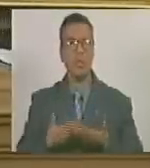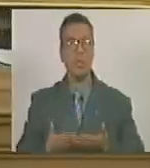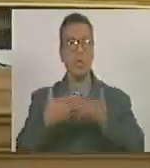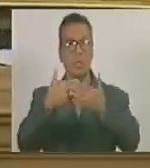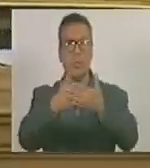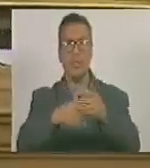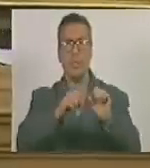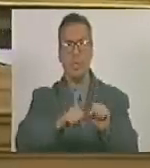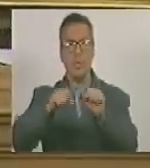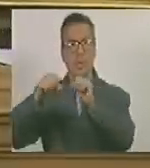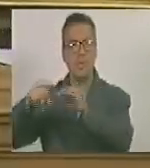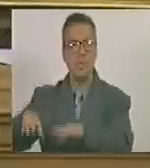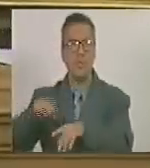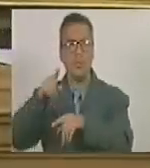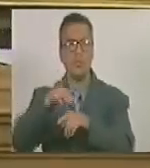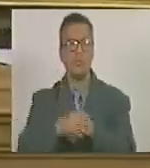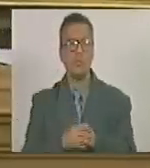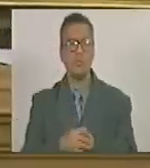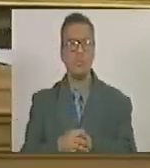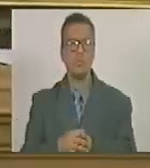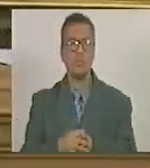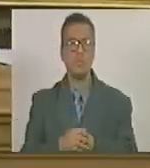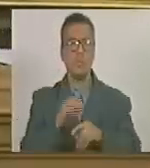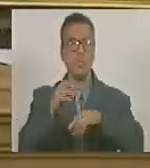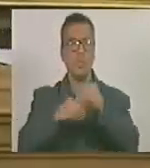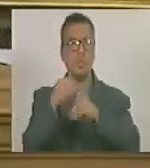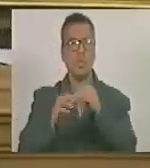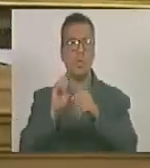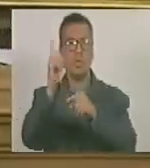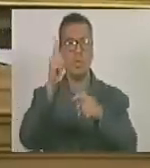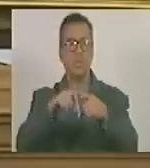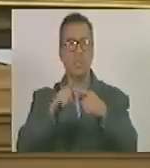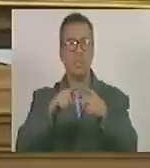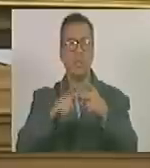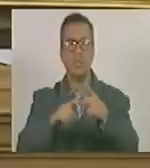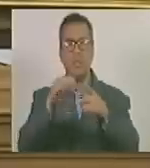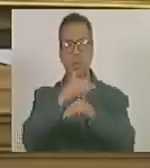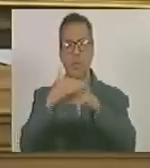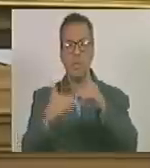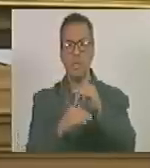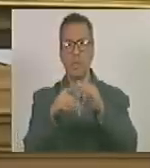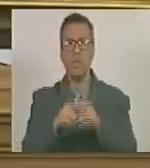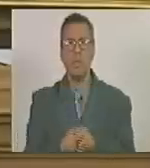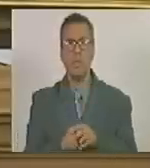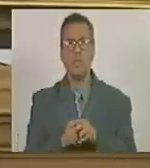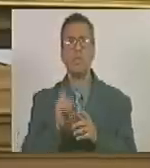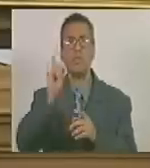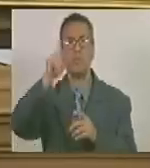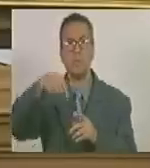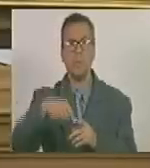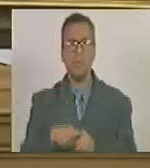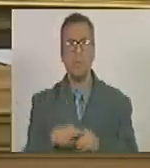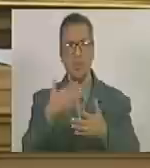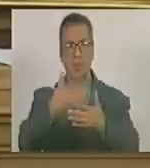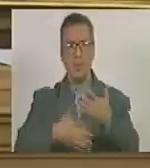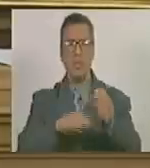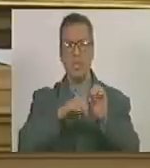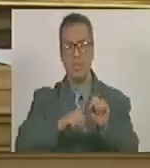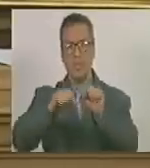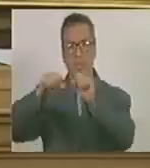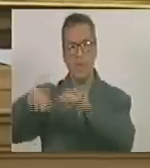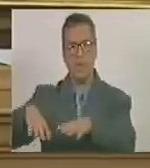cartas de renuncia de los mencionados rectores principales y el rector suplente, así como las cartas de